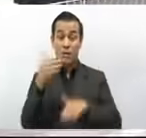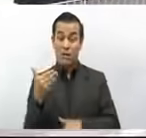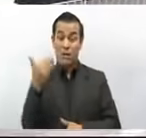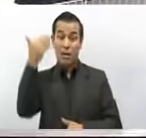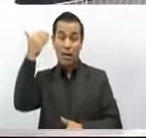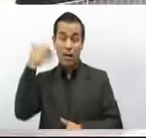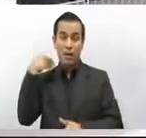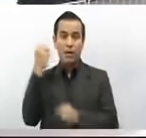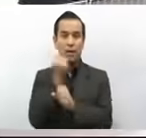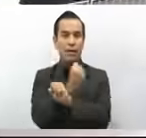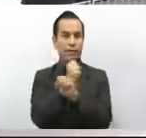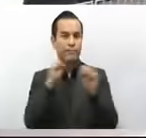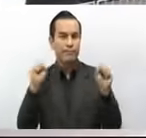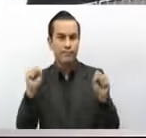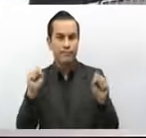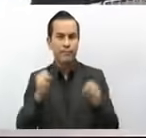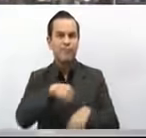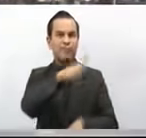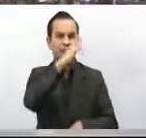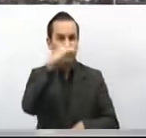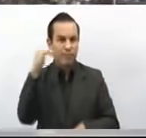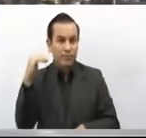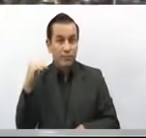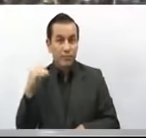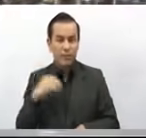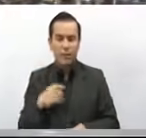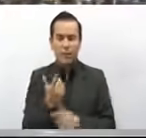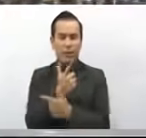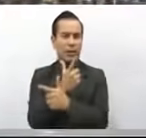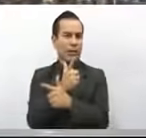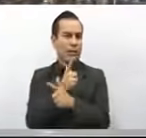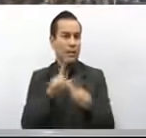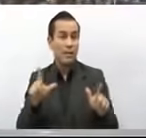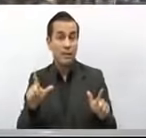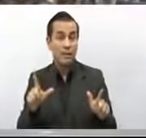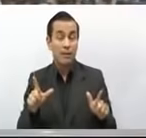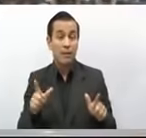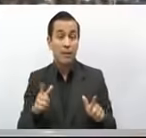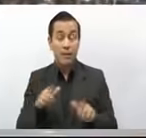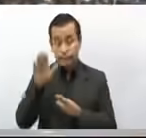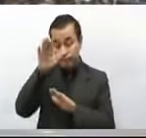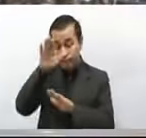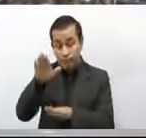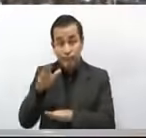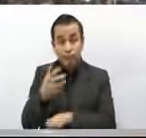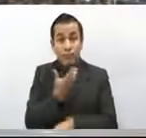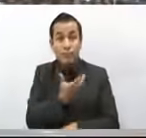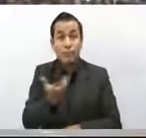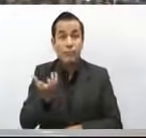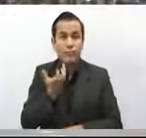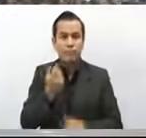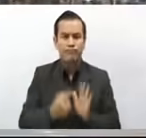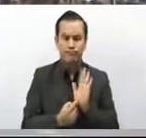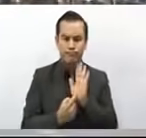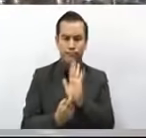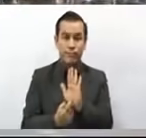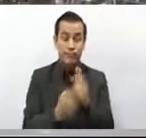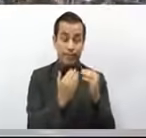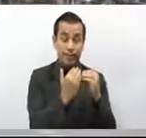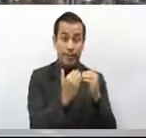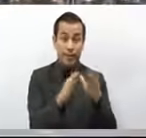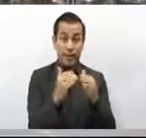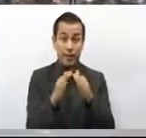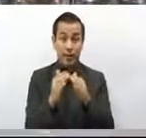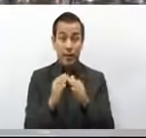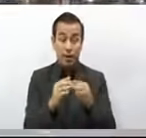de independencia patria, emancipación y libertad. Conmemoración que permite presenciar a nuestras diferentes